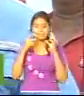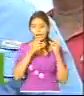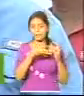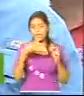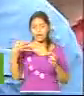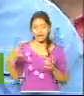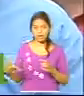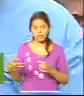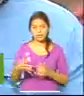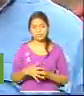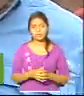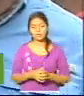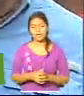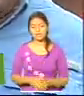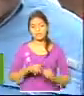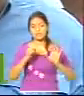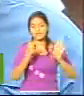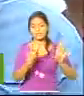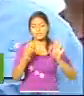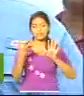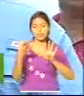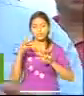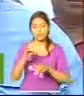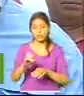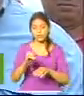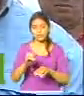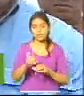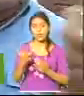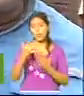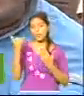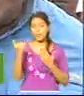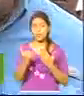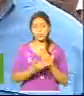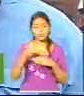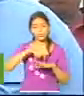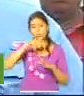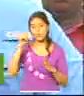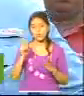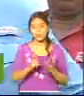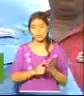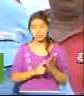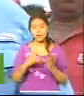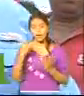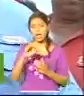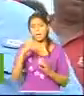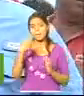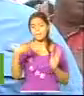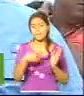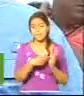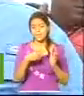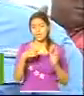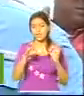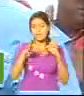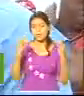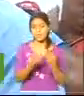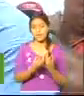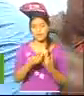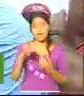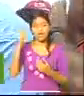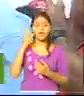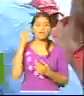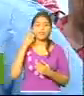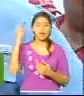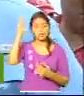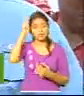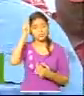blanco, la cosecha de 790 hectáreas, un proyecto además integral que supone 1.100 familias guayú que se han incorporado,